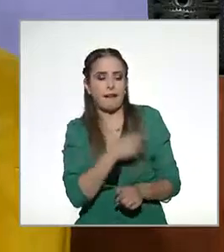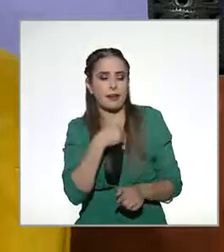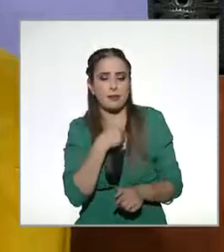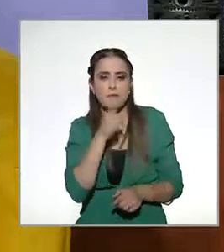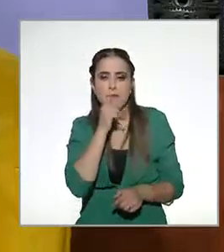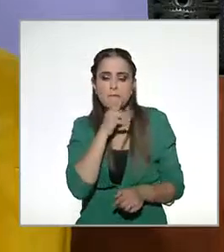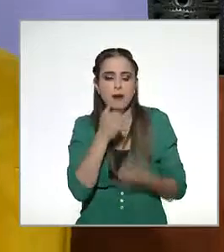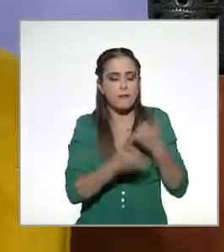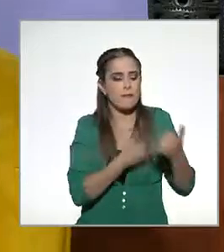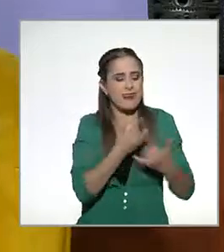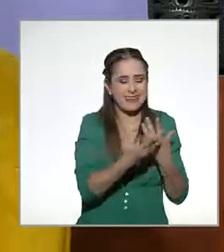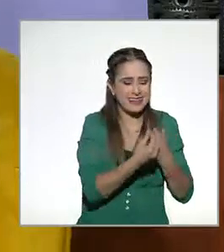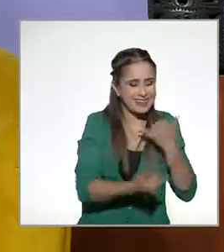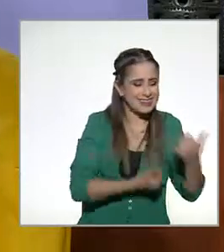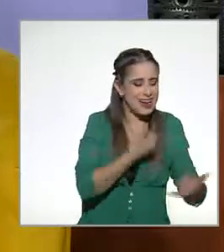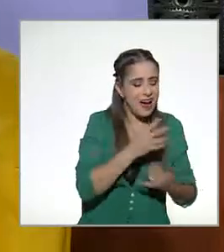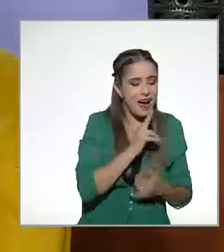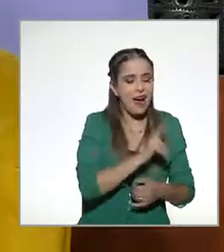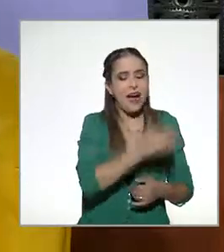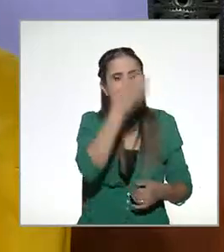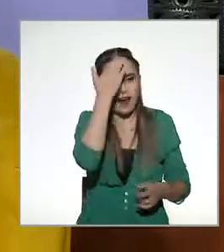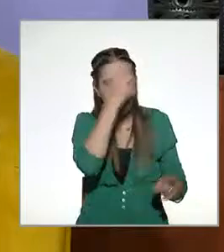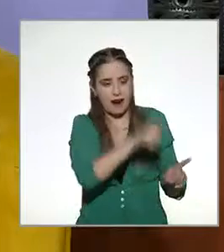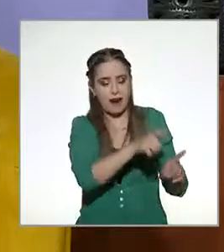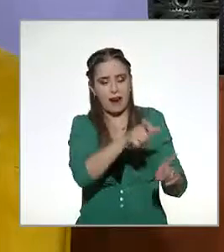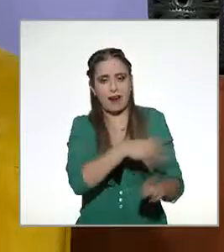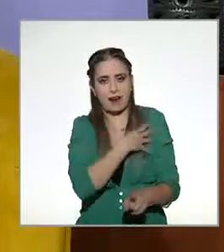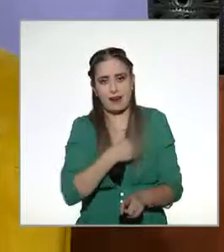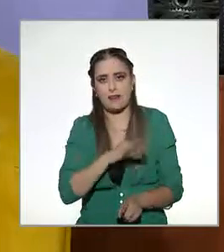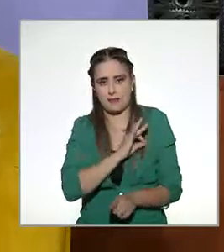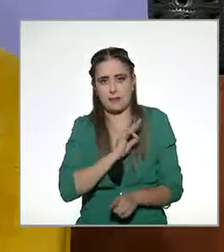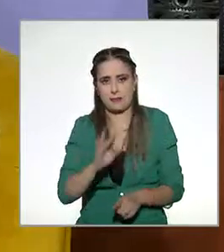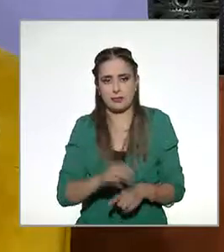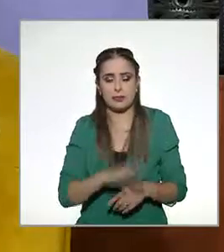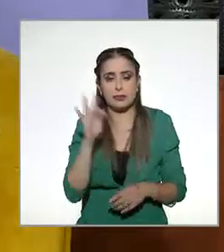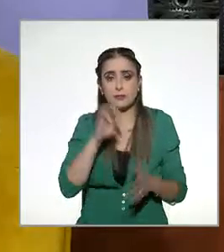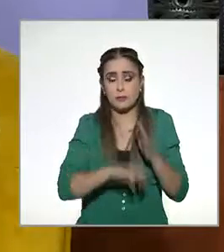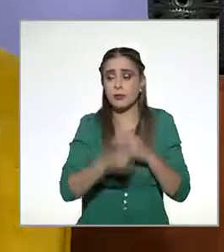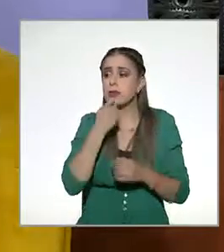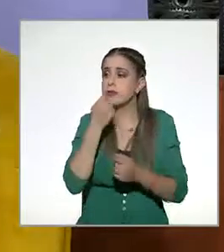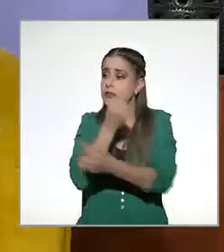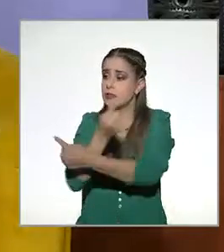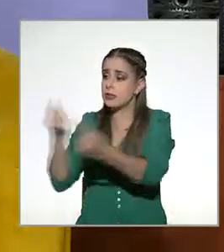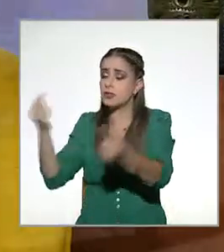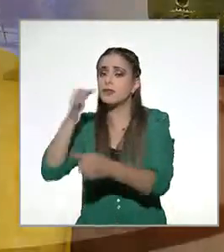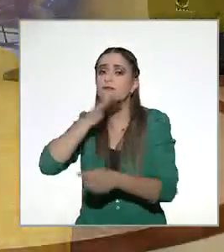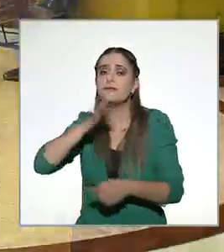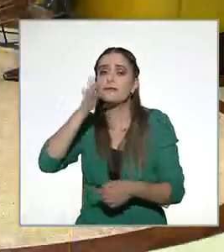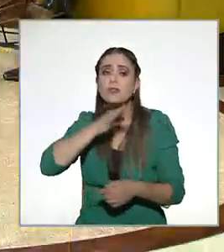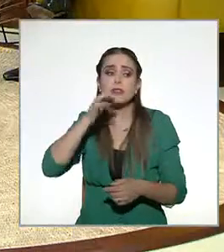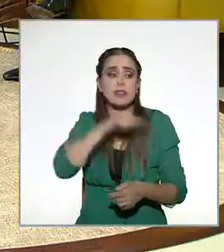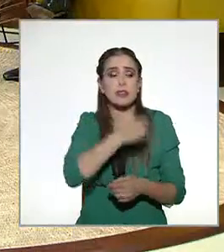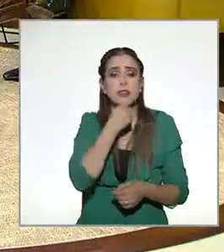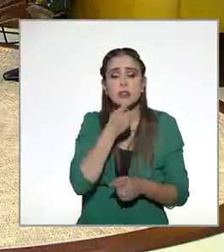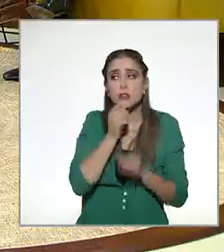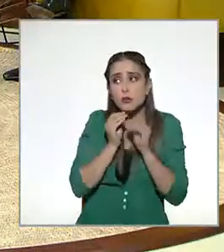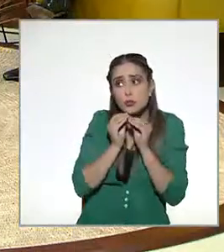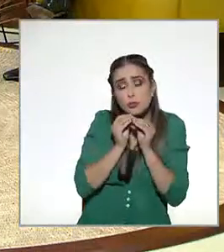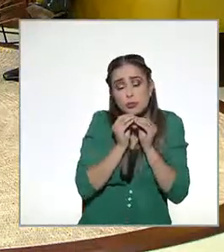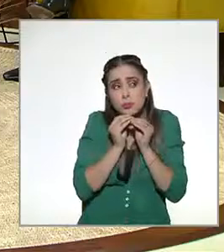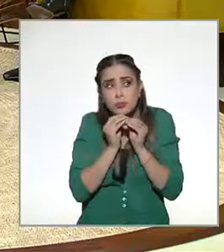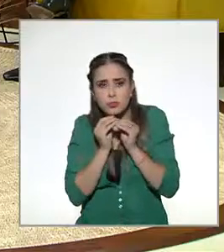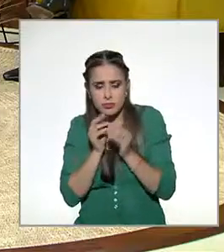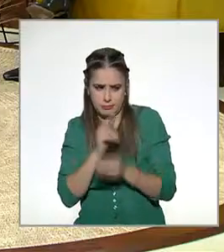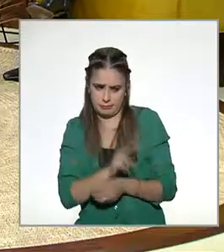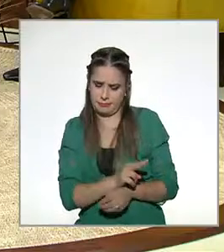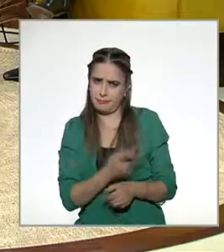Un niño que, como decía Miriam, llega a una reunión y de repente no se quiere despegar, siendo una fiesta infantil, imaginemos, pues eventualmente eso sí llama la